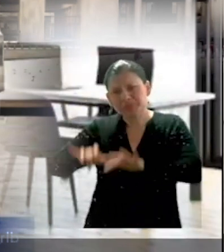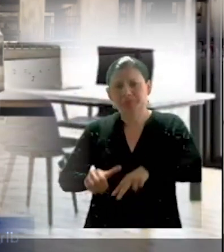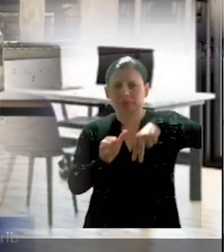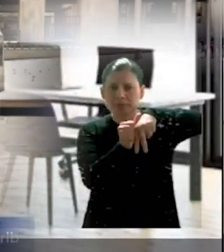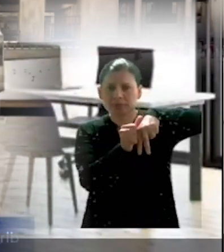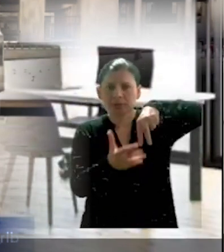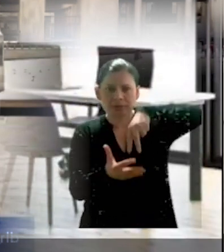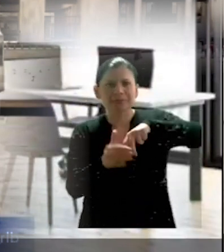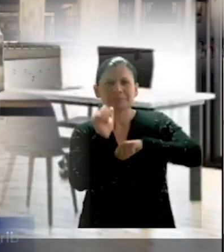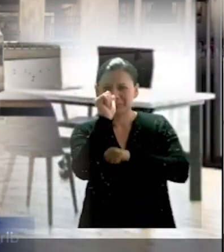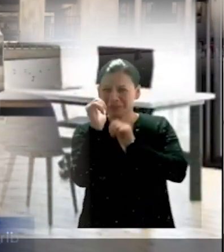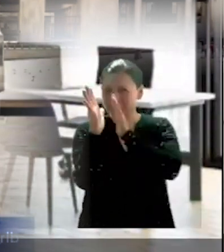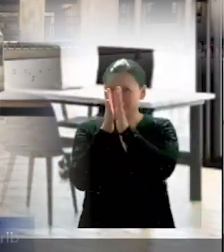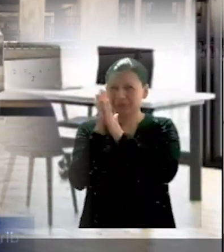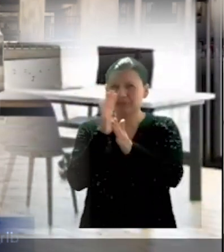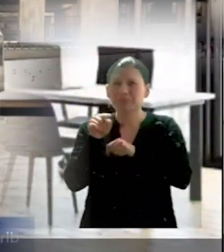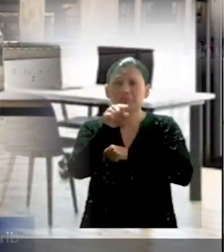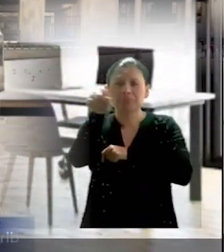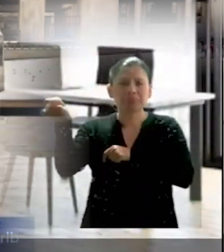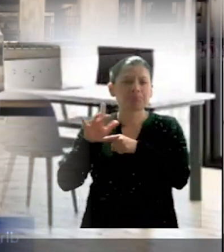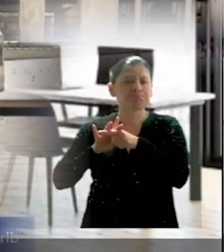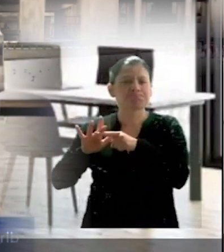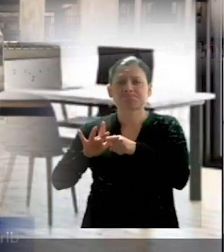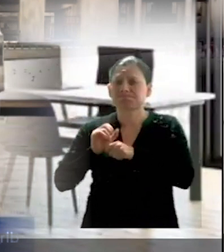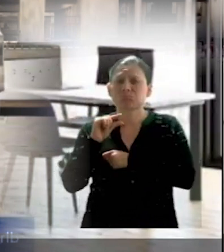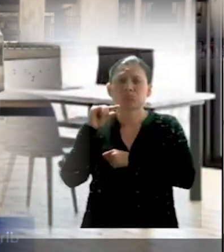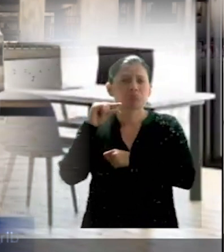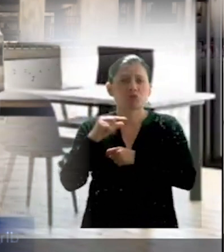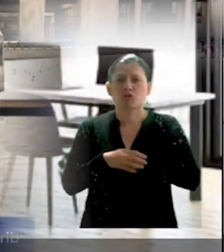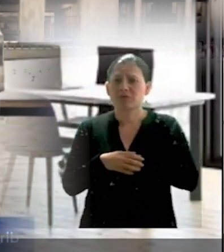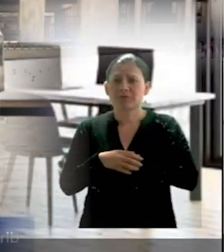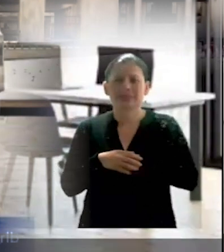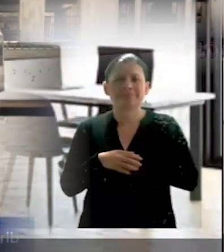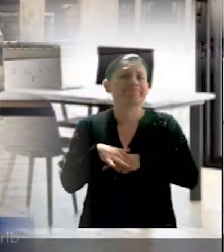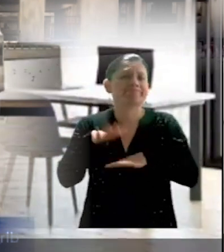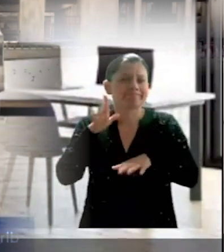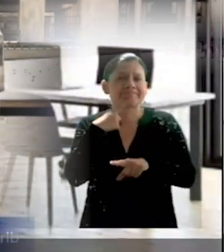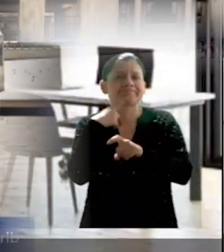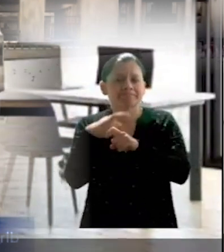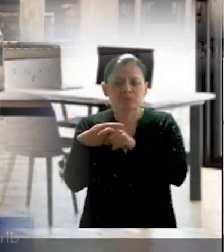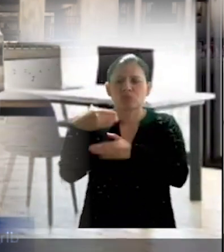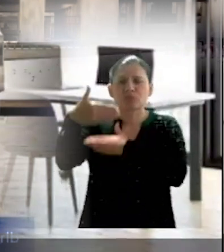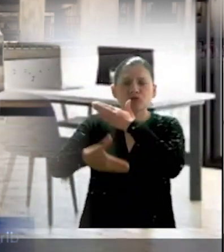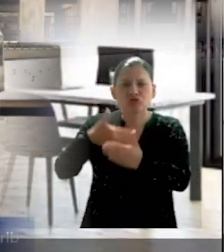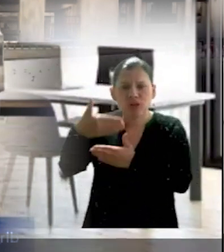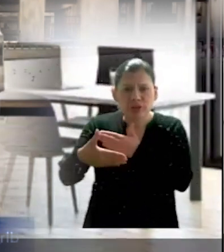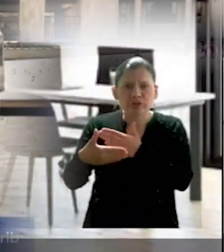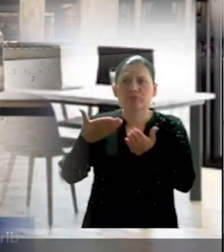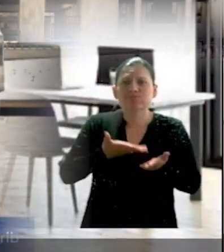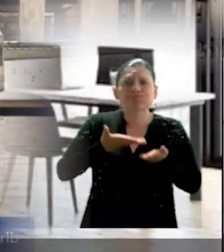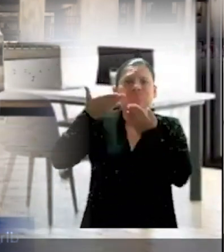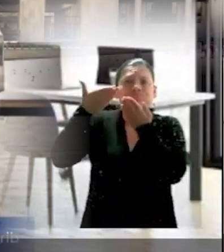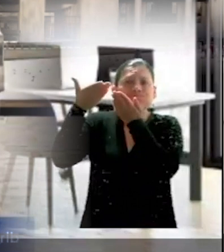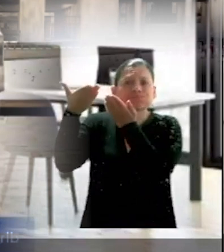esa informalidad se ha ido perdiendo un poco por las sutilezas y sobre todo por la experiencia que se